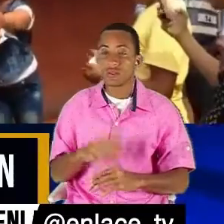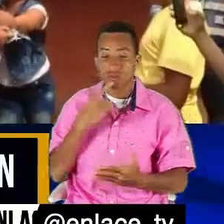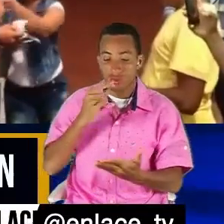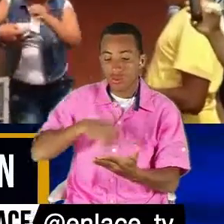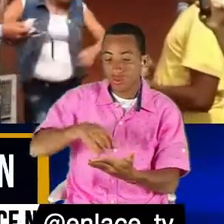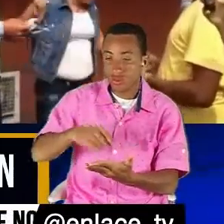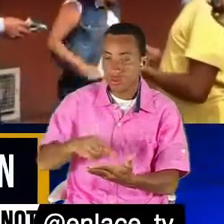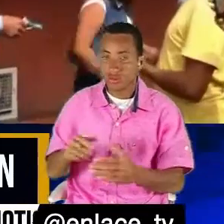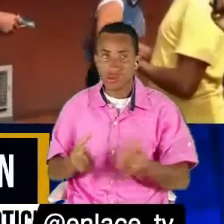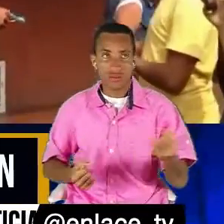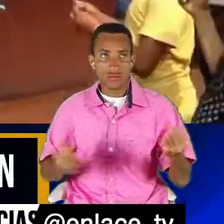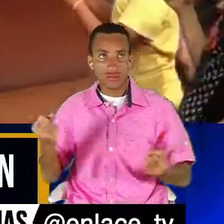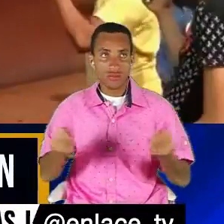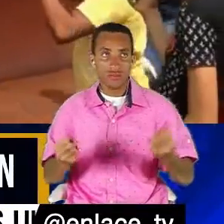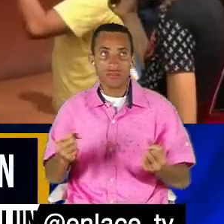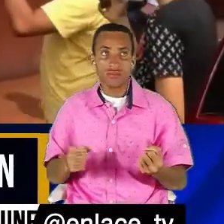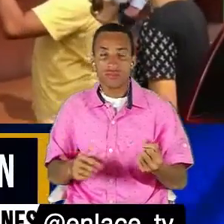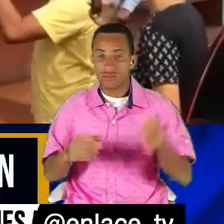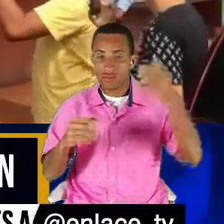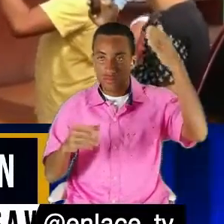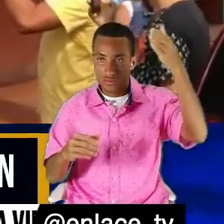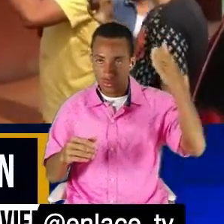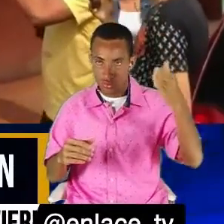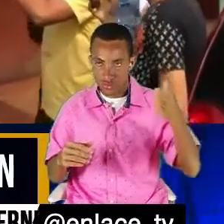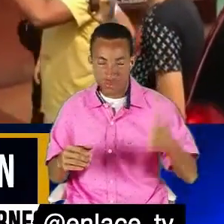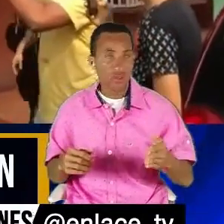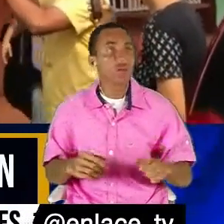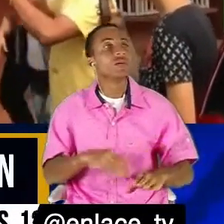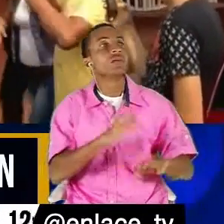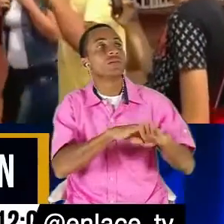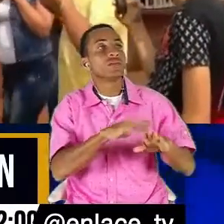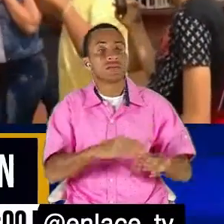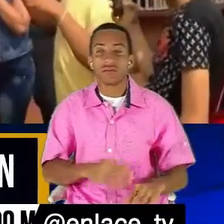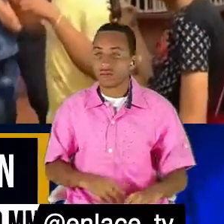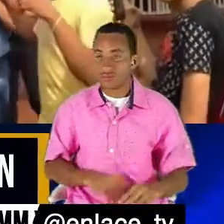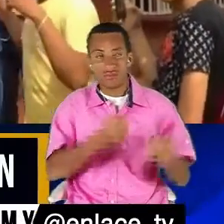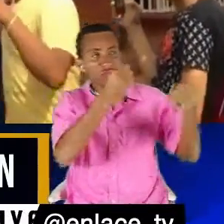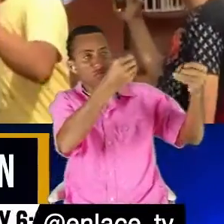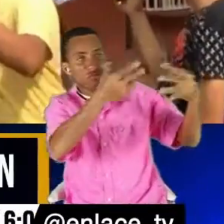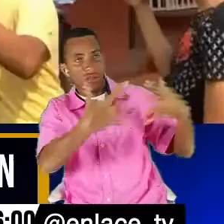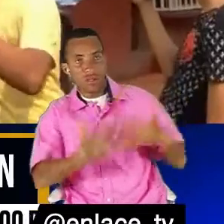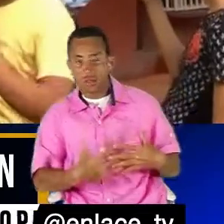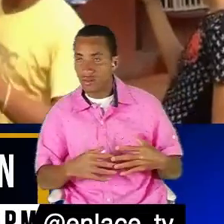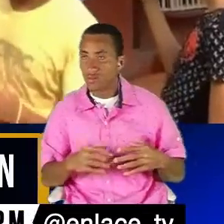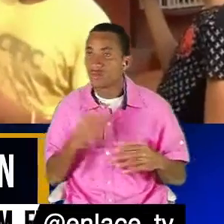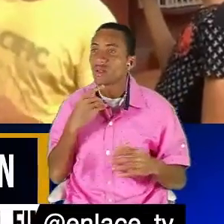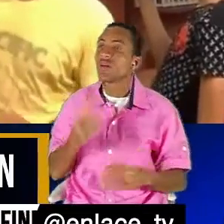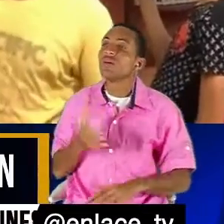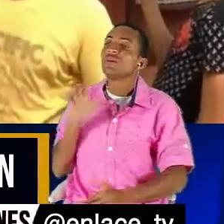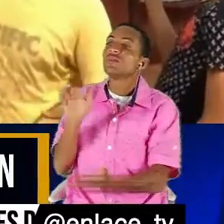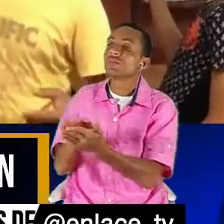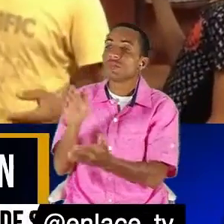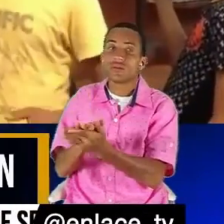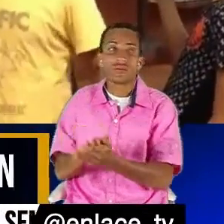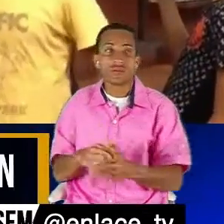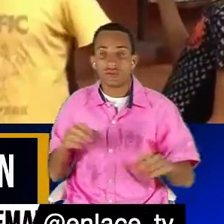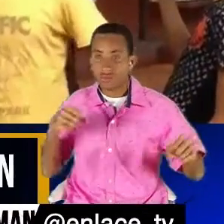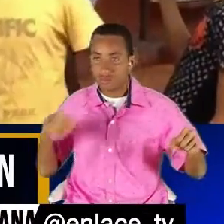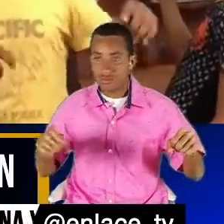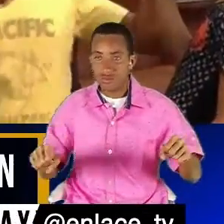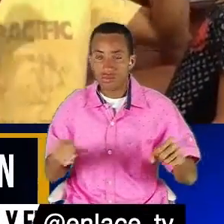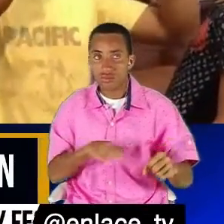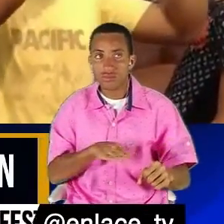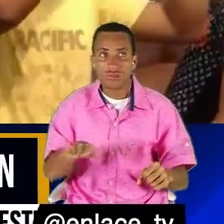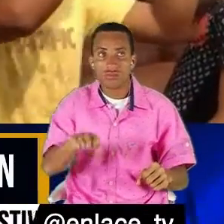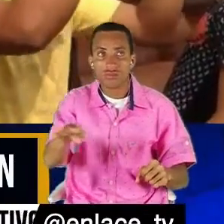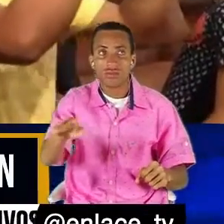carros andando, y yo le bajé el vidrio y le llamé la atención, y el señor me contestó con palabras groseras y me trató de sapo y me siguió, me pidió documentos del